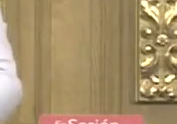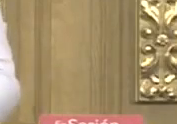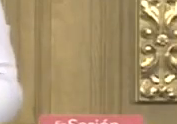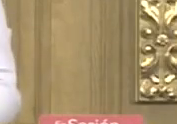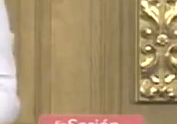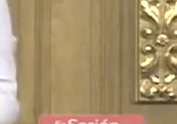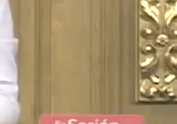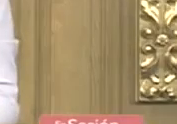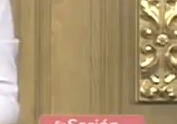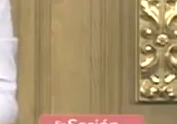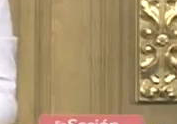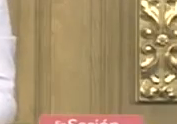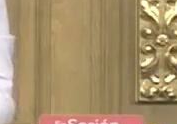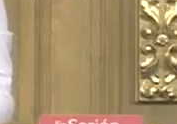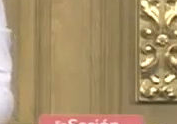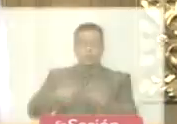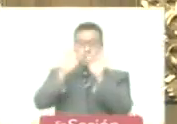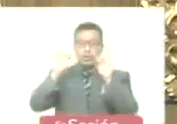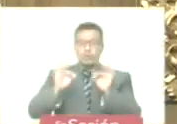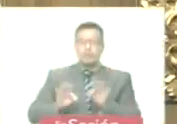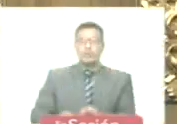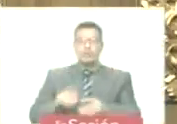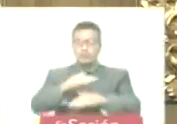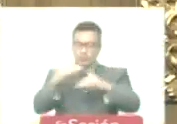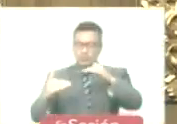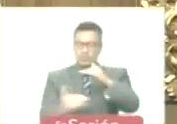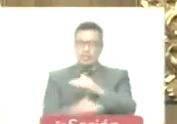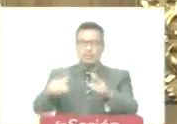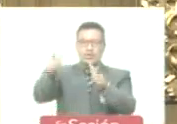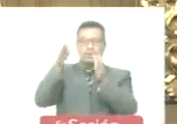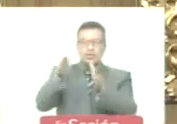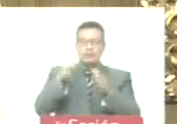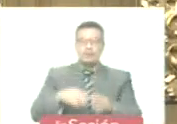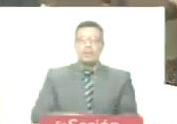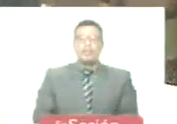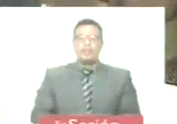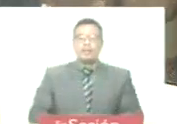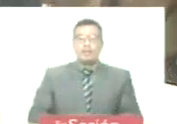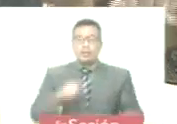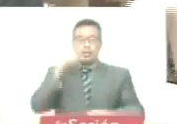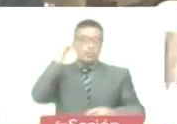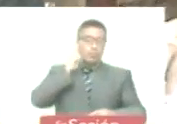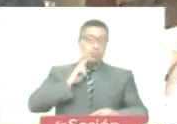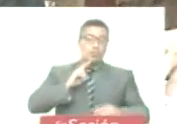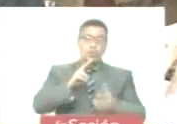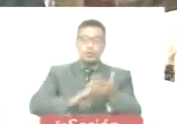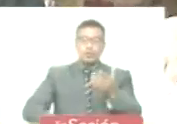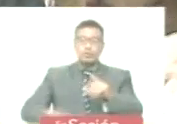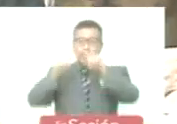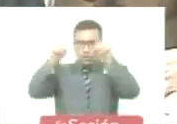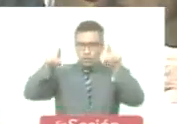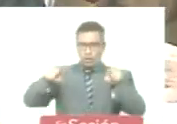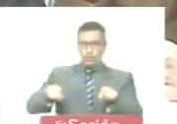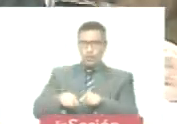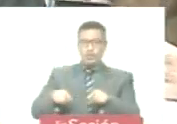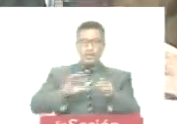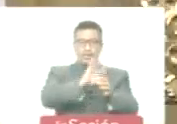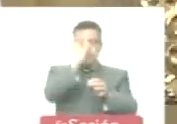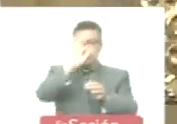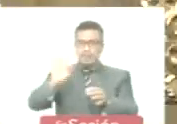Chávez desempolvó de los museos, al que bajó de las vistosas estatuas, el Bolívar que sacó de los cuadros y las finas